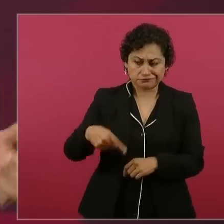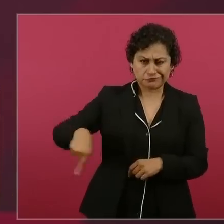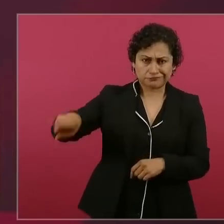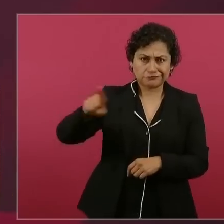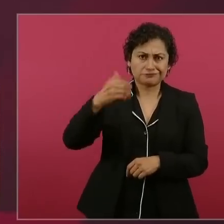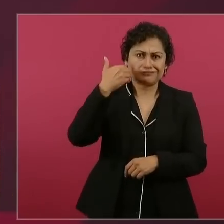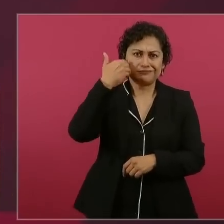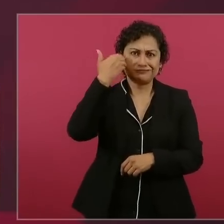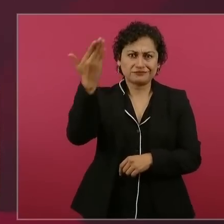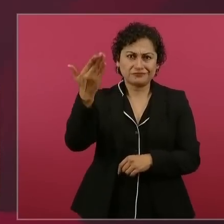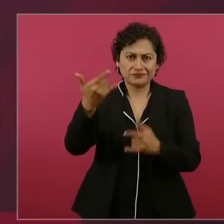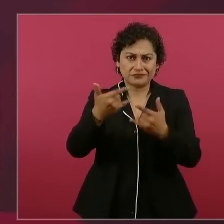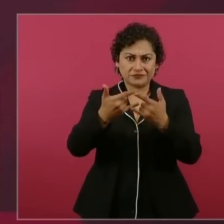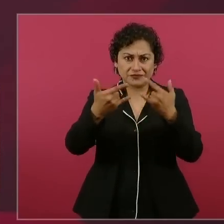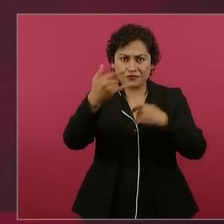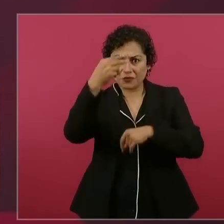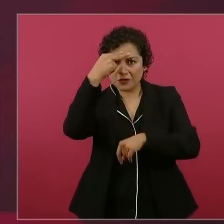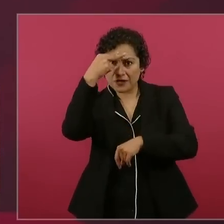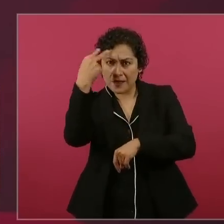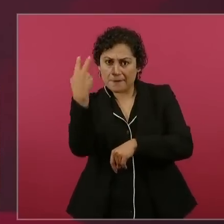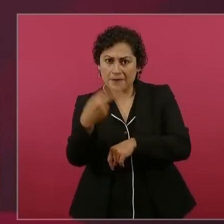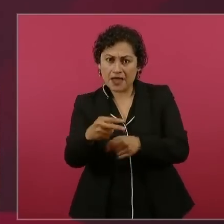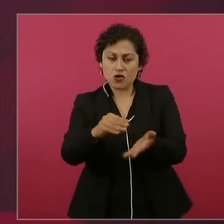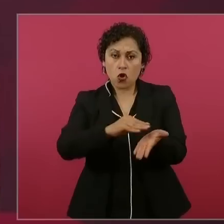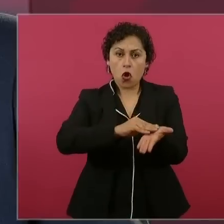borrar la historia.